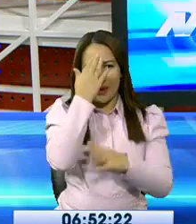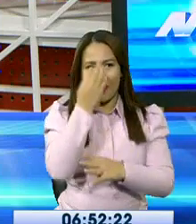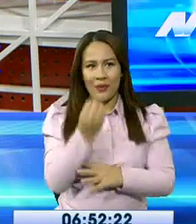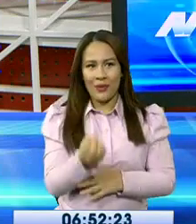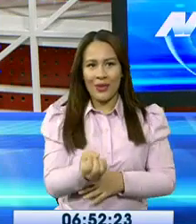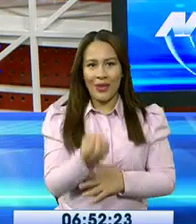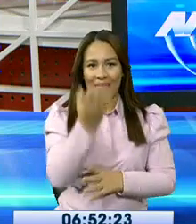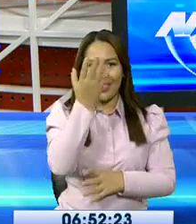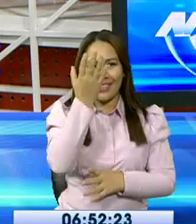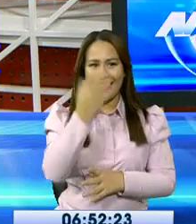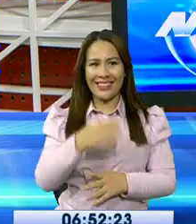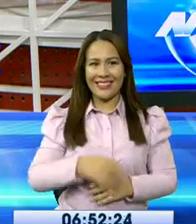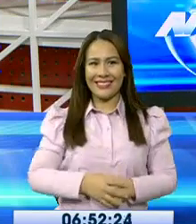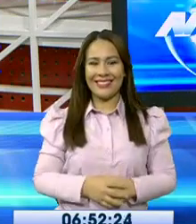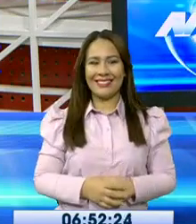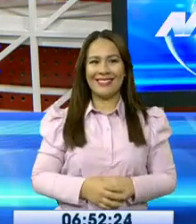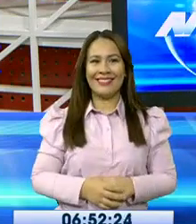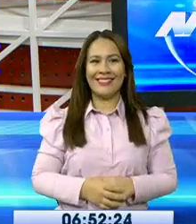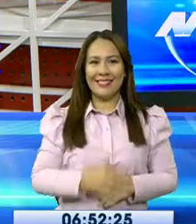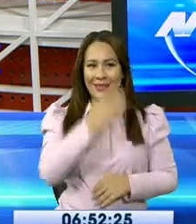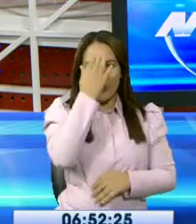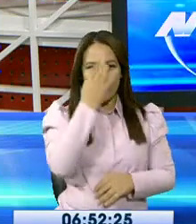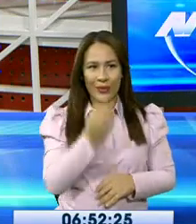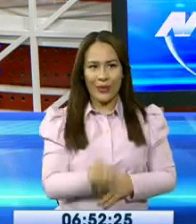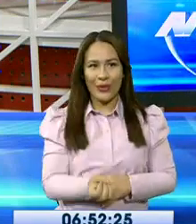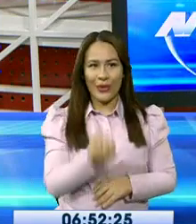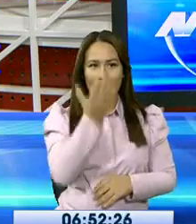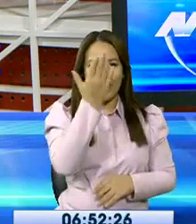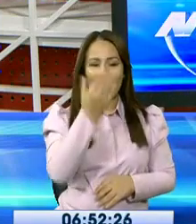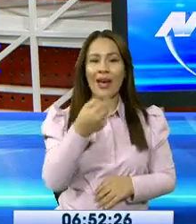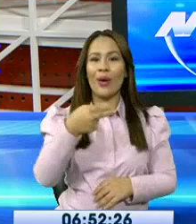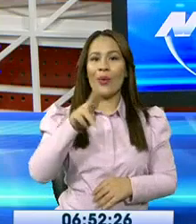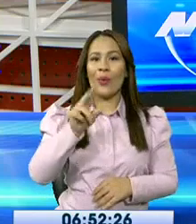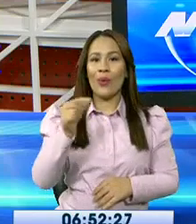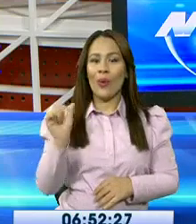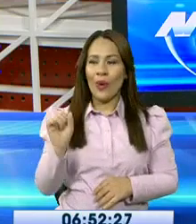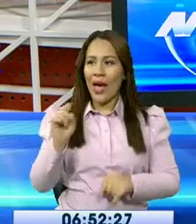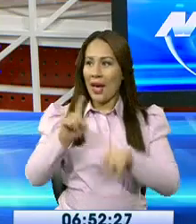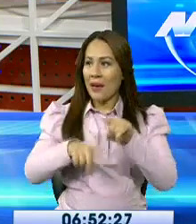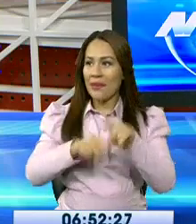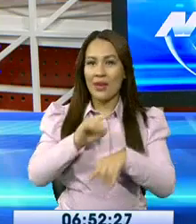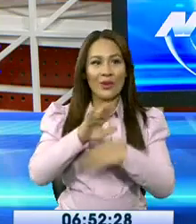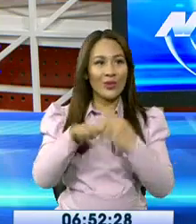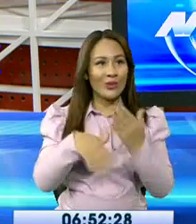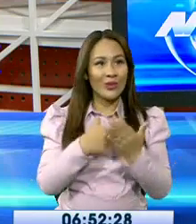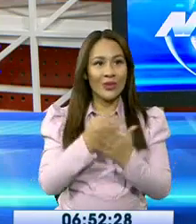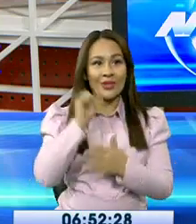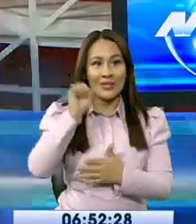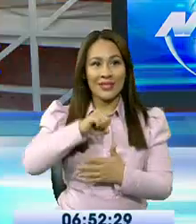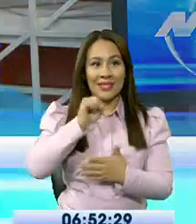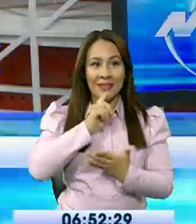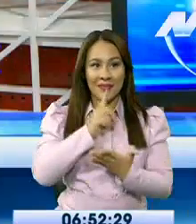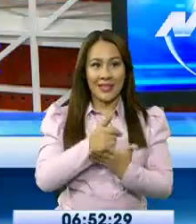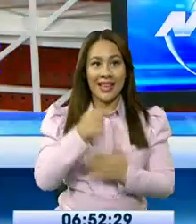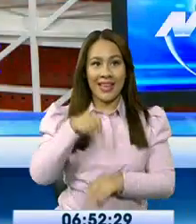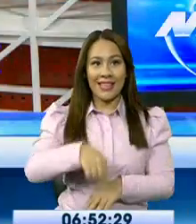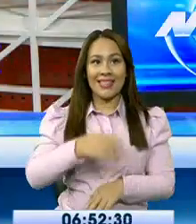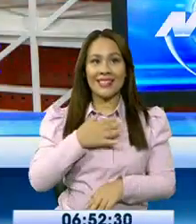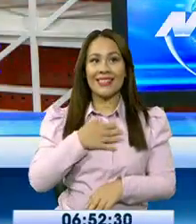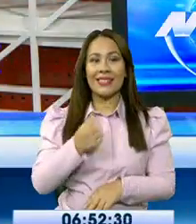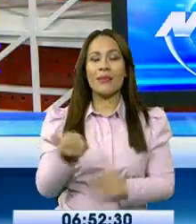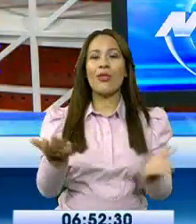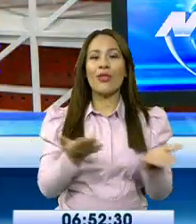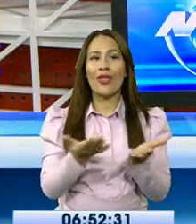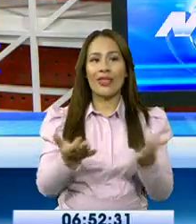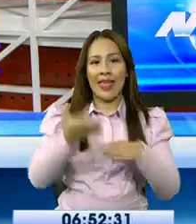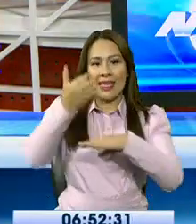Jorge. Buenos días, Hugo, Luisa, amigos televidentes. Efectivamente, hemos acudido a la terminal